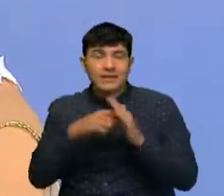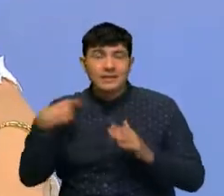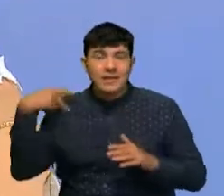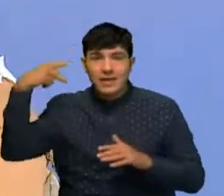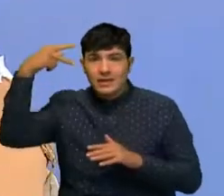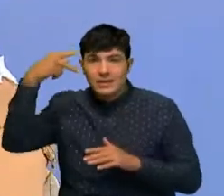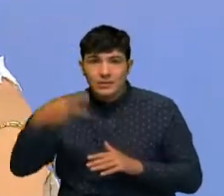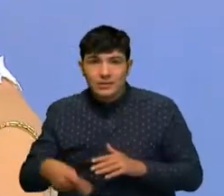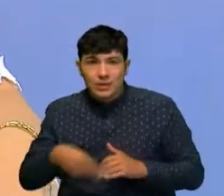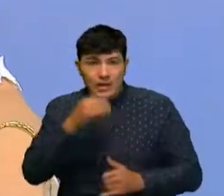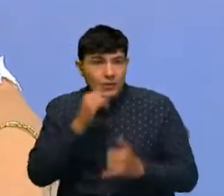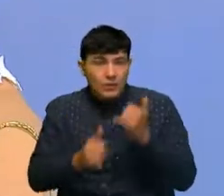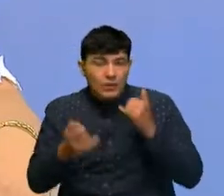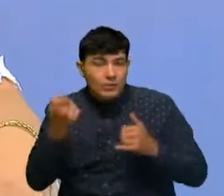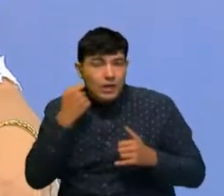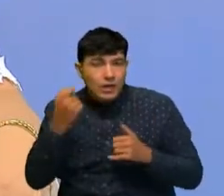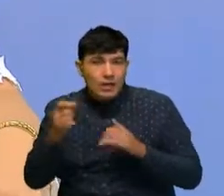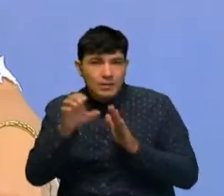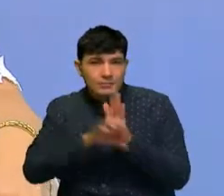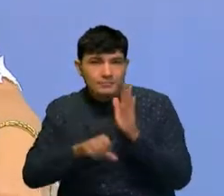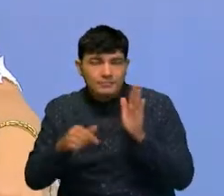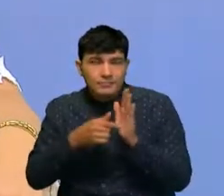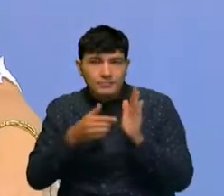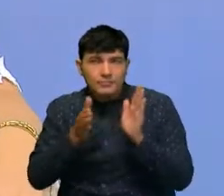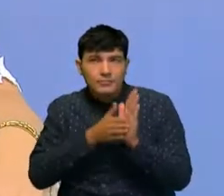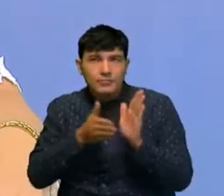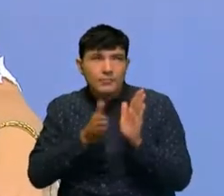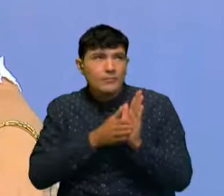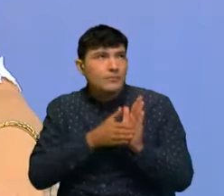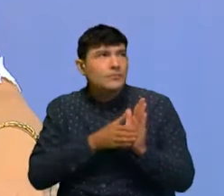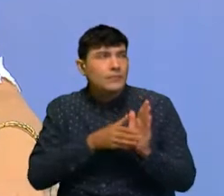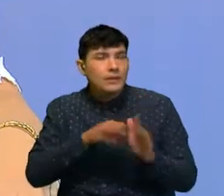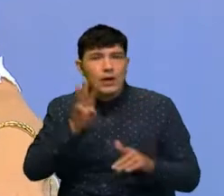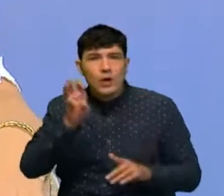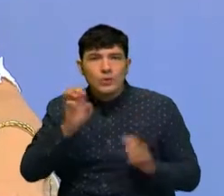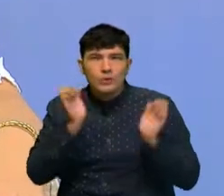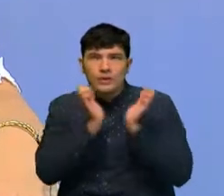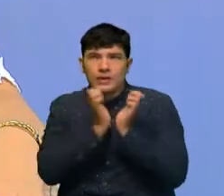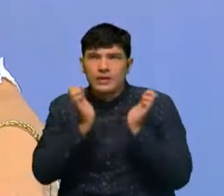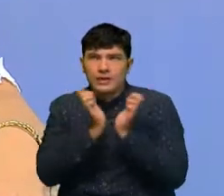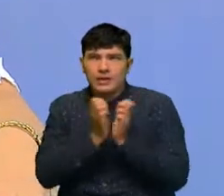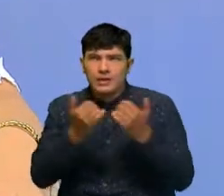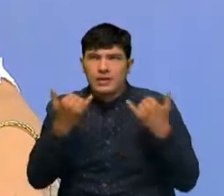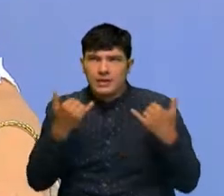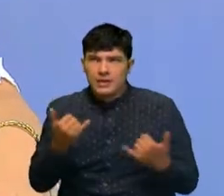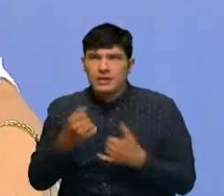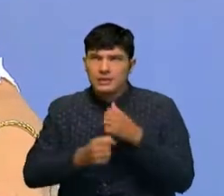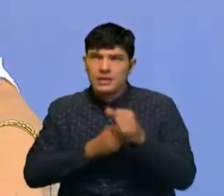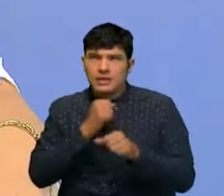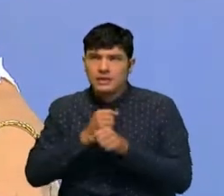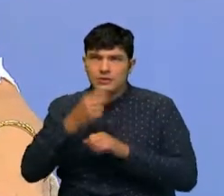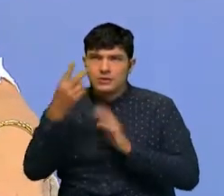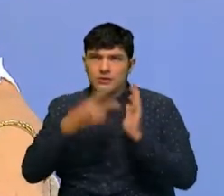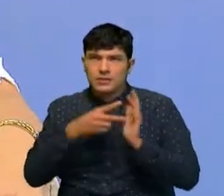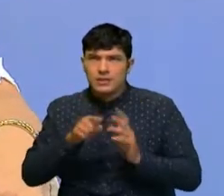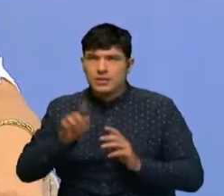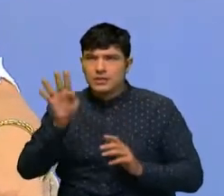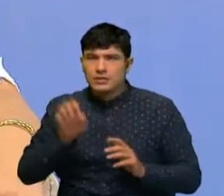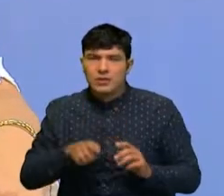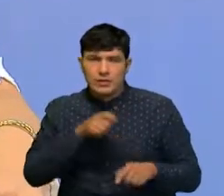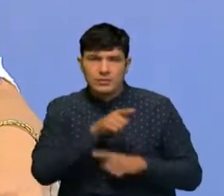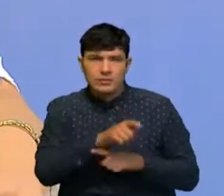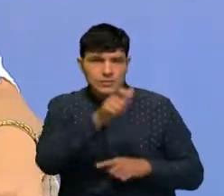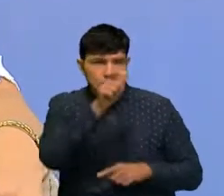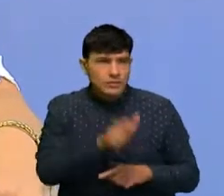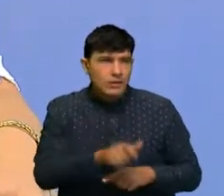es la sentencia de hace poquitico, la del 8 de mayo del 2019, cuyo magistrado ponente, la doctora